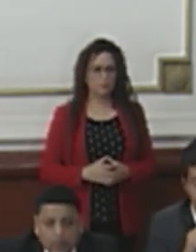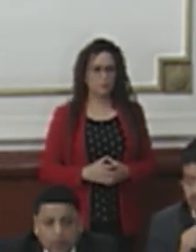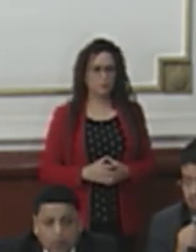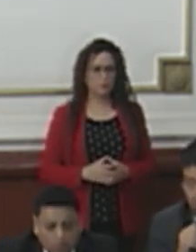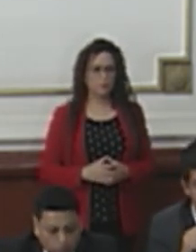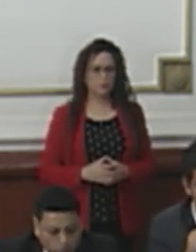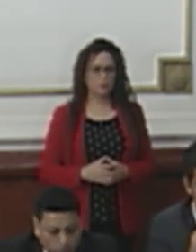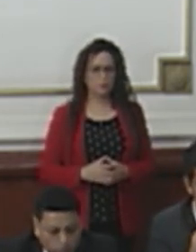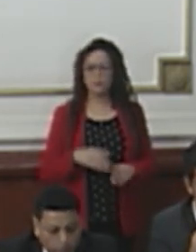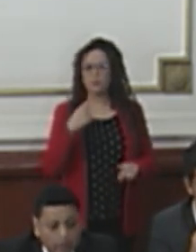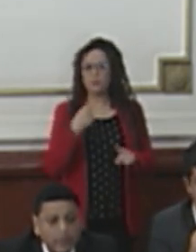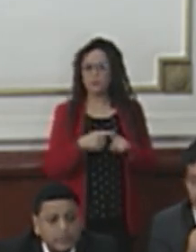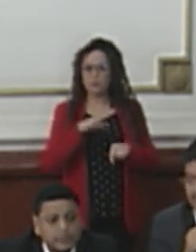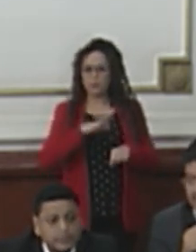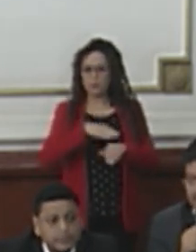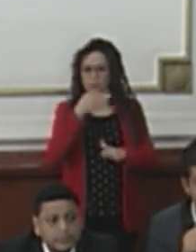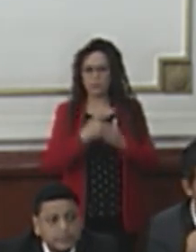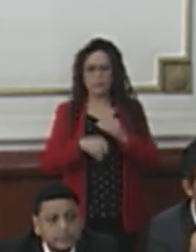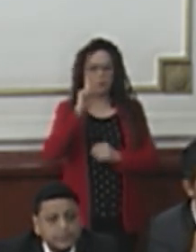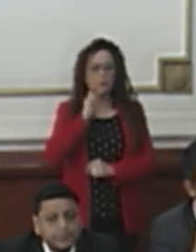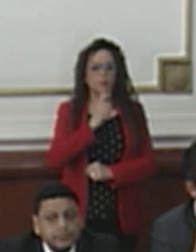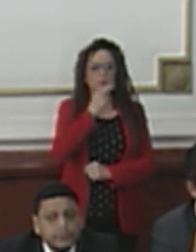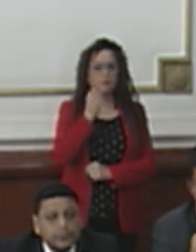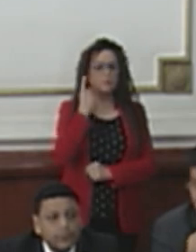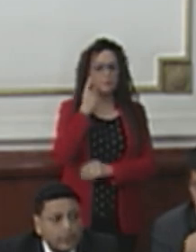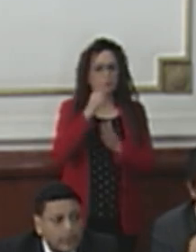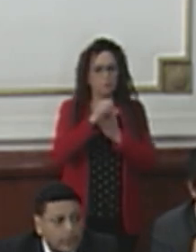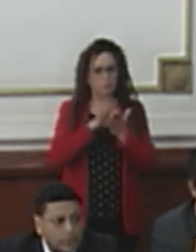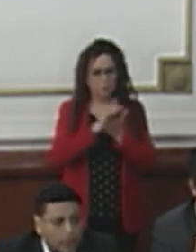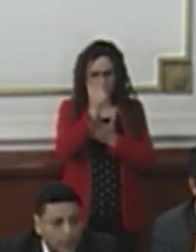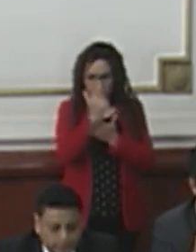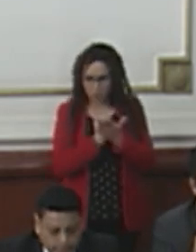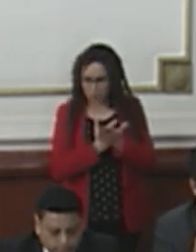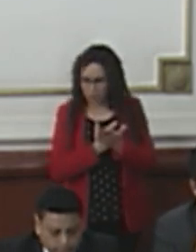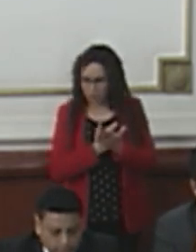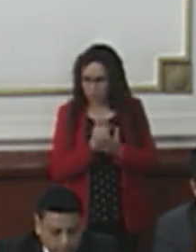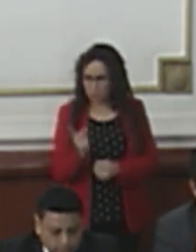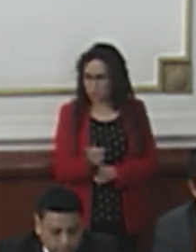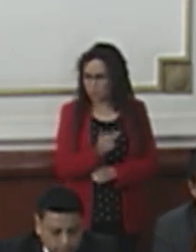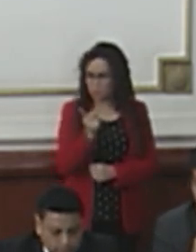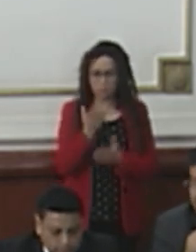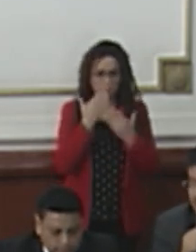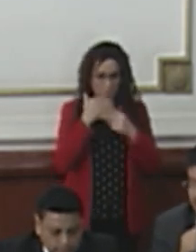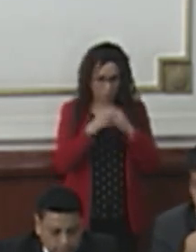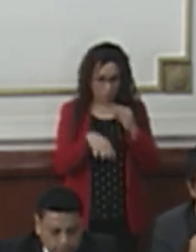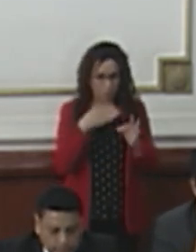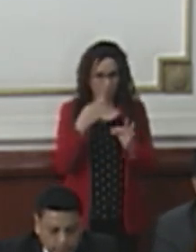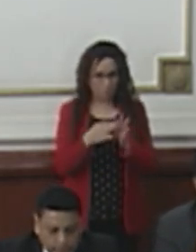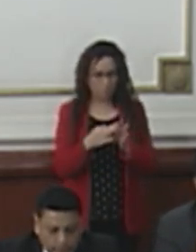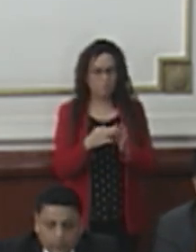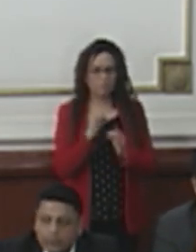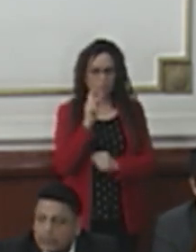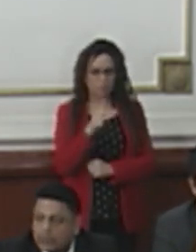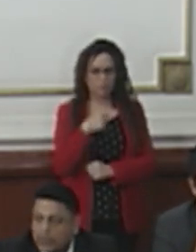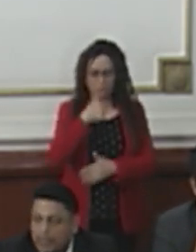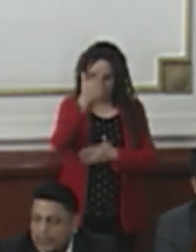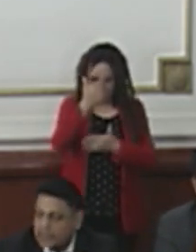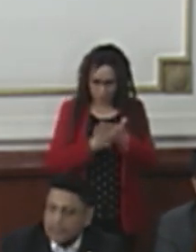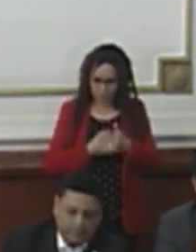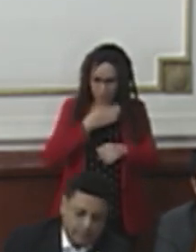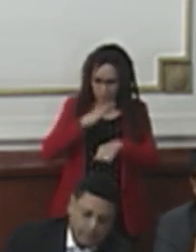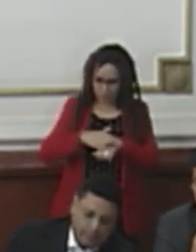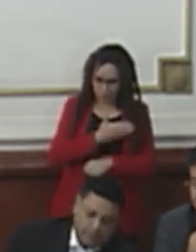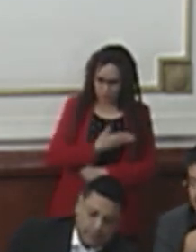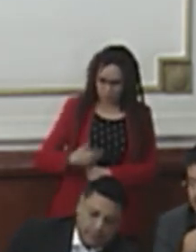¿A falta algún diputado o diputada por pasar asistencia? Entendiendo que no. Diputado presidente, hay un total de